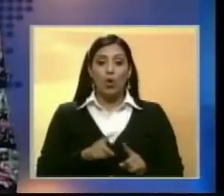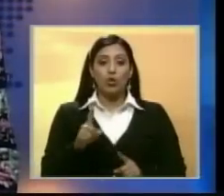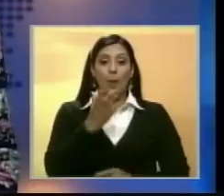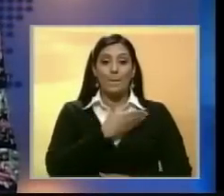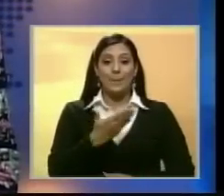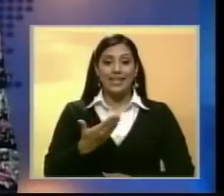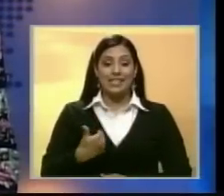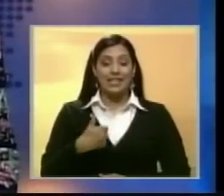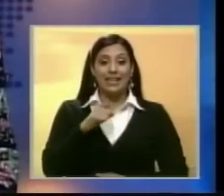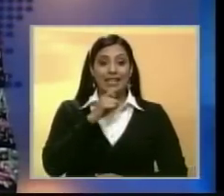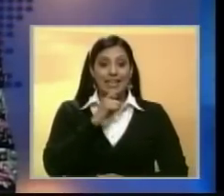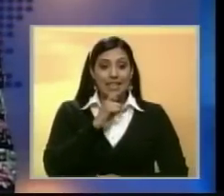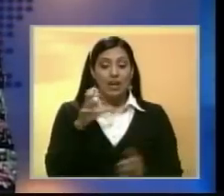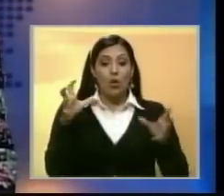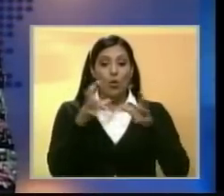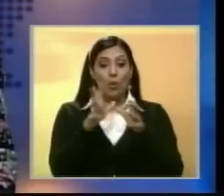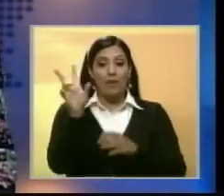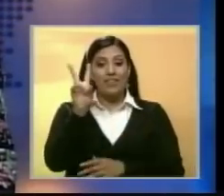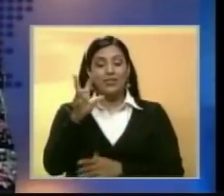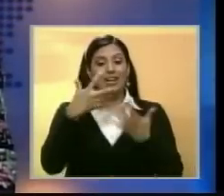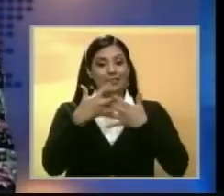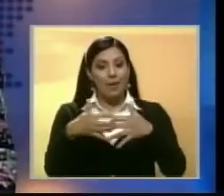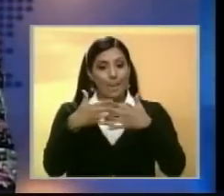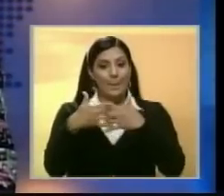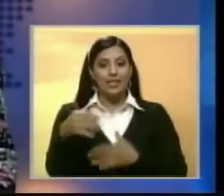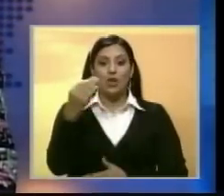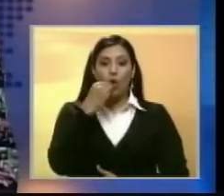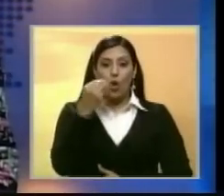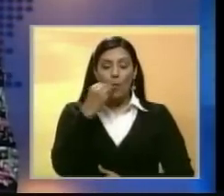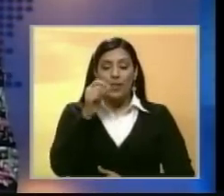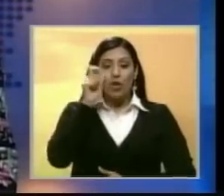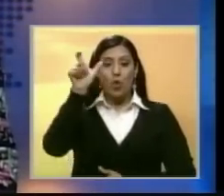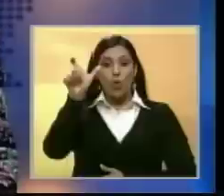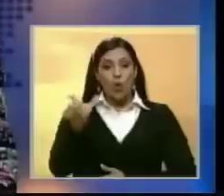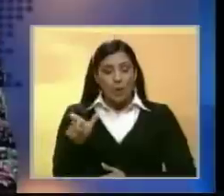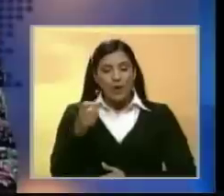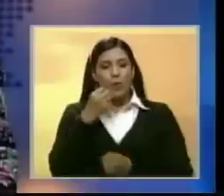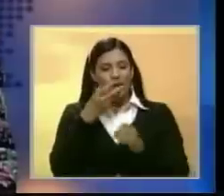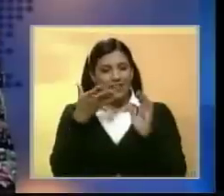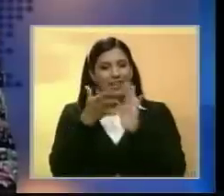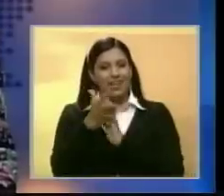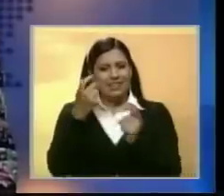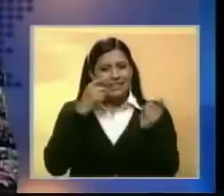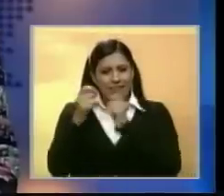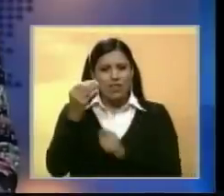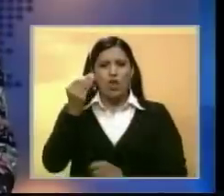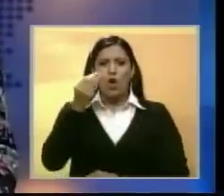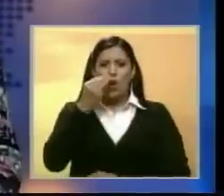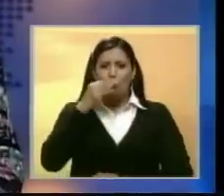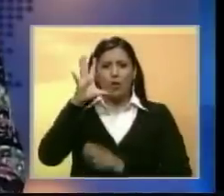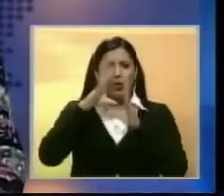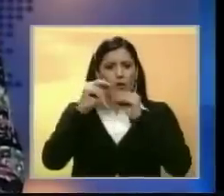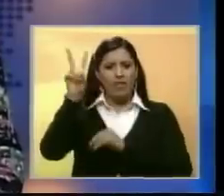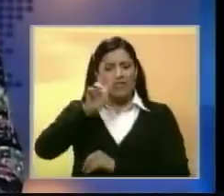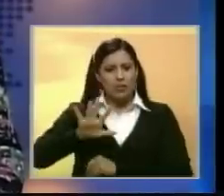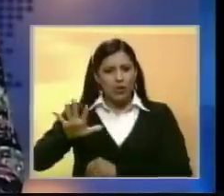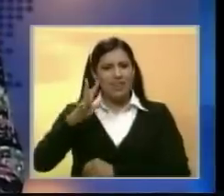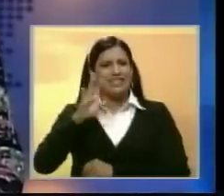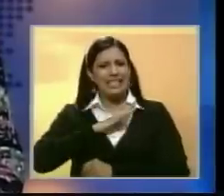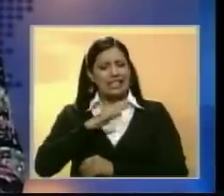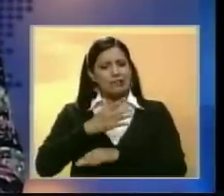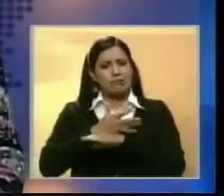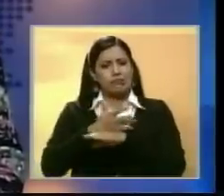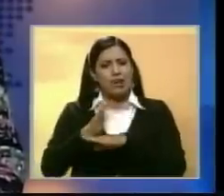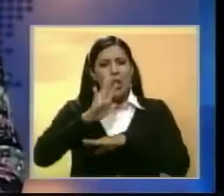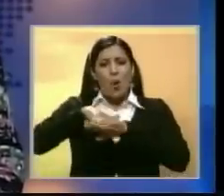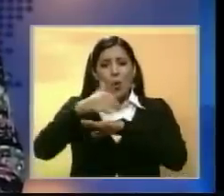El presidente ejecutivo de la Cámara Venezolana de la Industria de Alimentos, Juvenal Arbeláez, asegura que la distribución de alimentos en todo el país experimenta